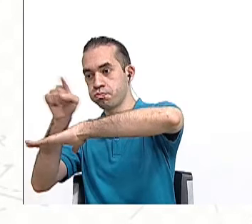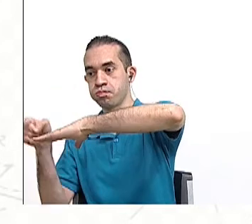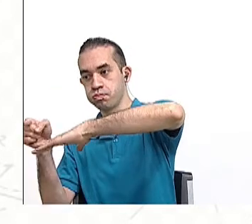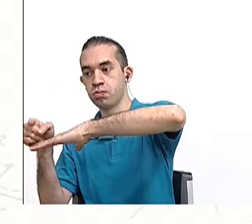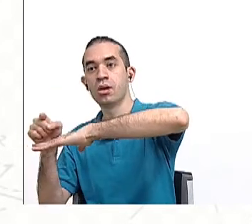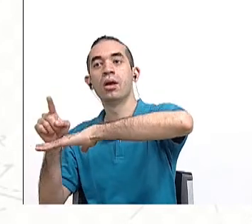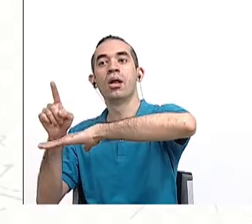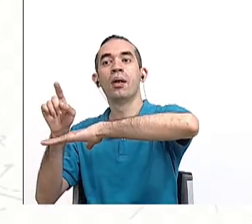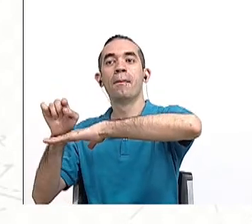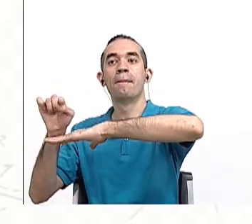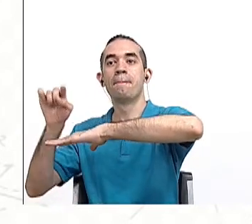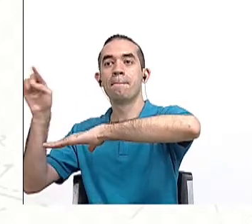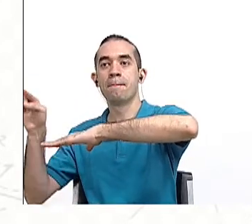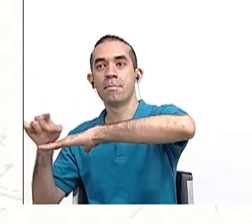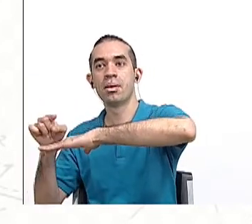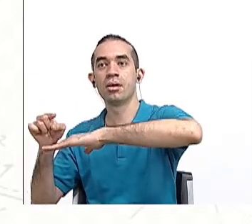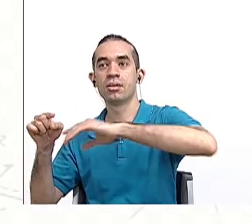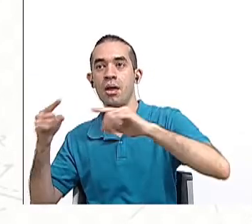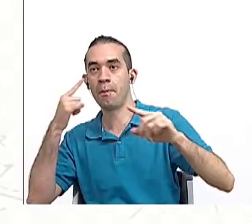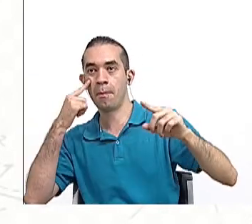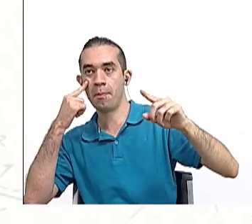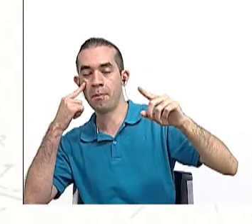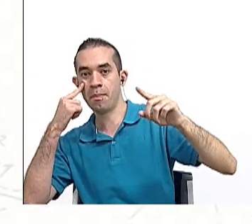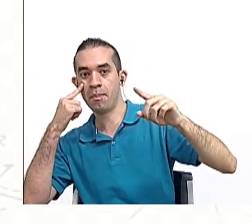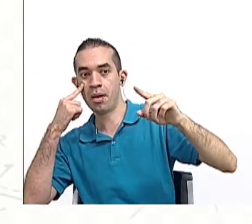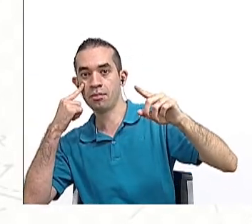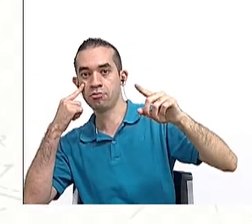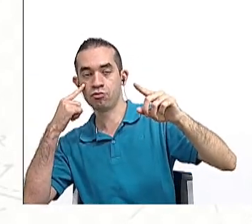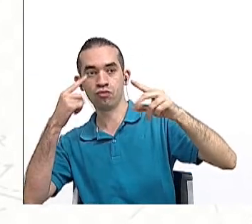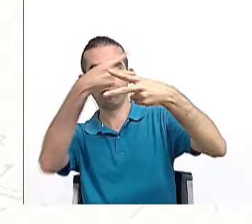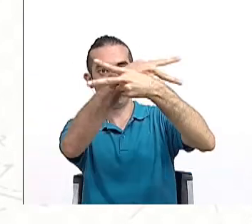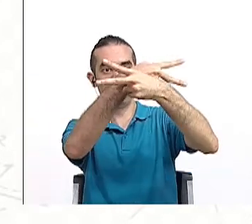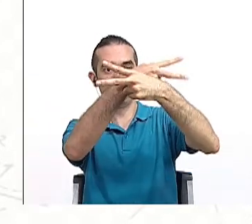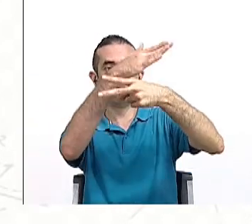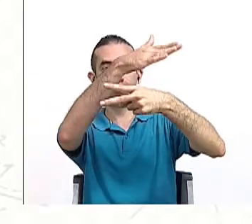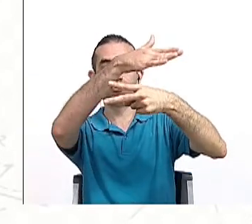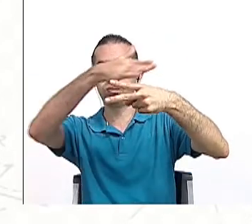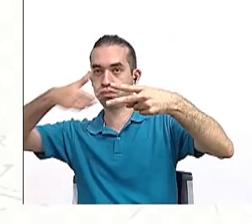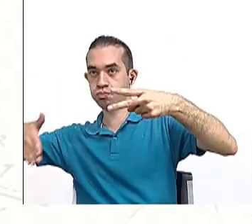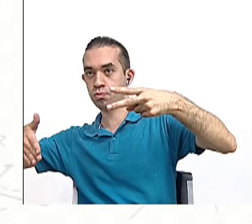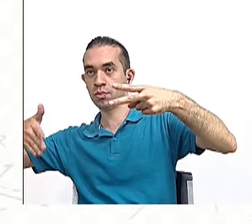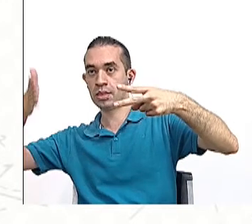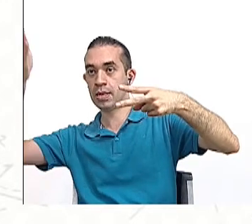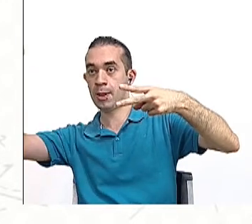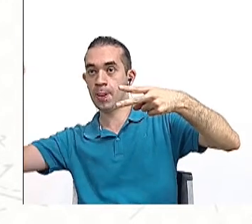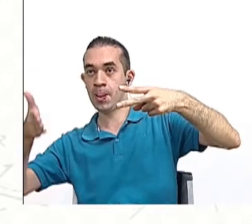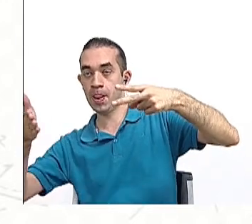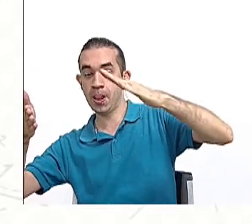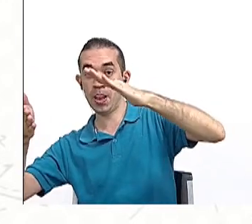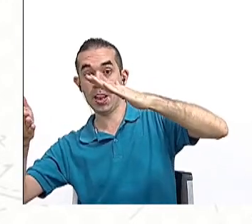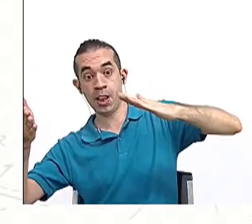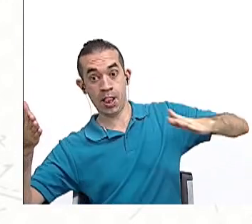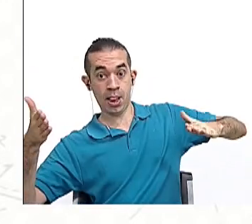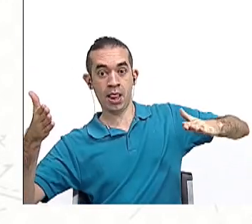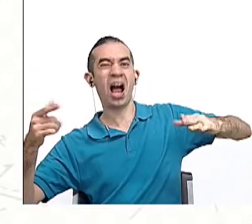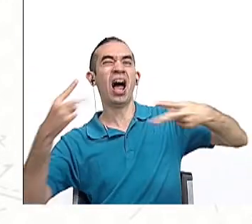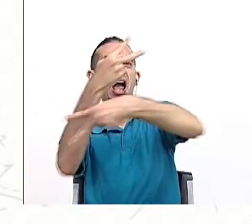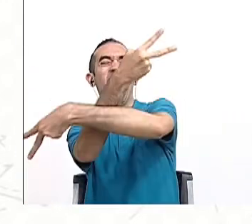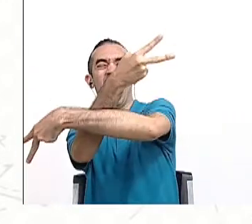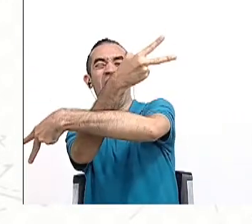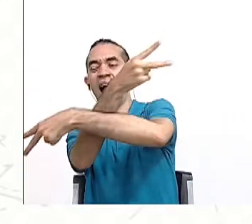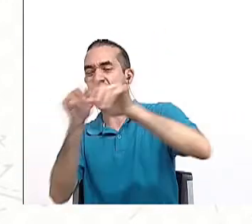externos saben por qué no porque vean que no me están indicando que la recta son paralelas y es la condición para que eso se cumpla de acuerdo